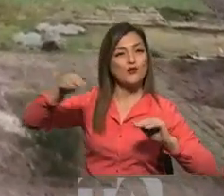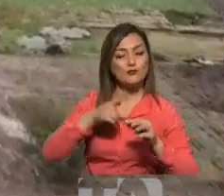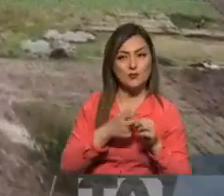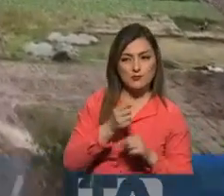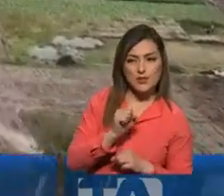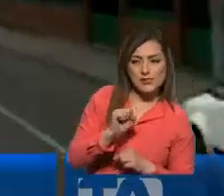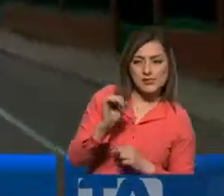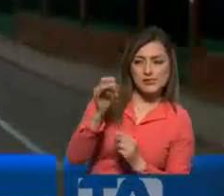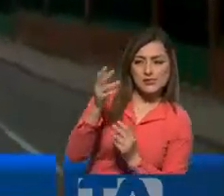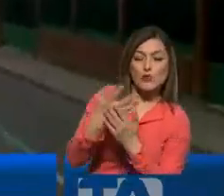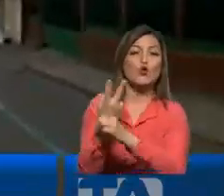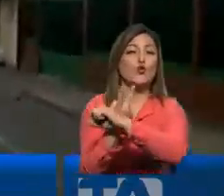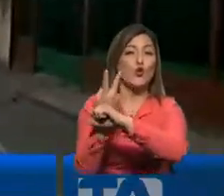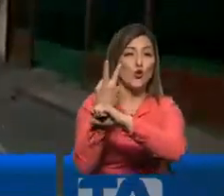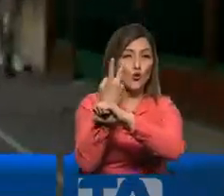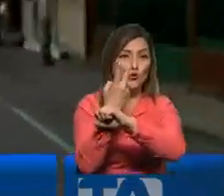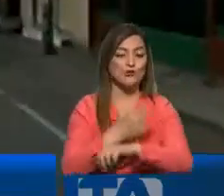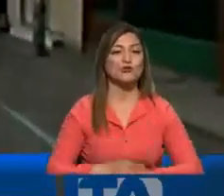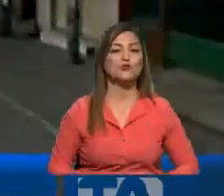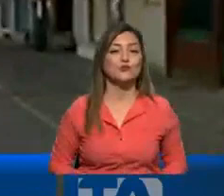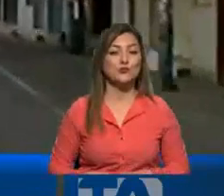tarda alrededor de 2 horas para llegar.